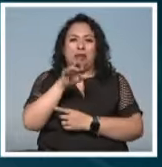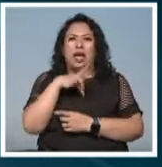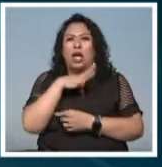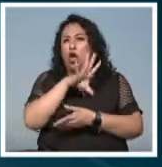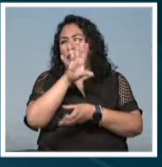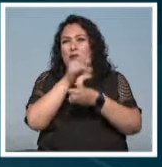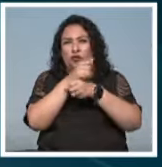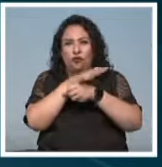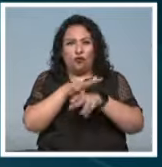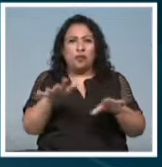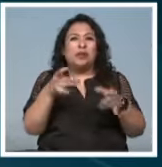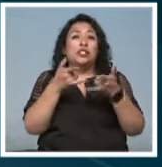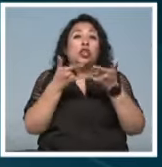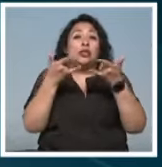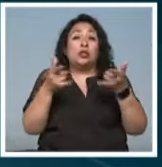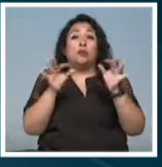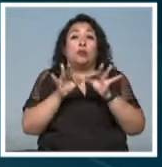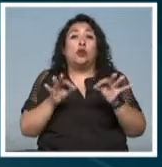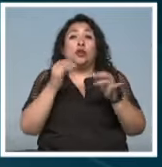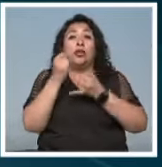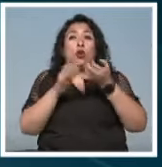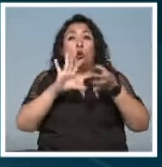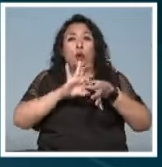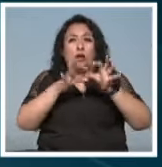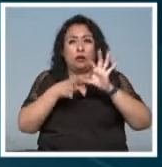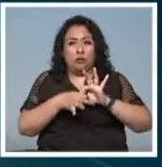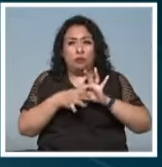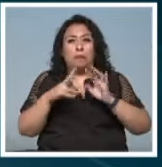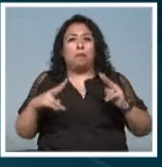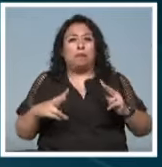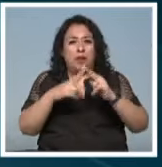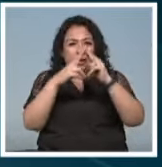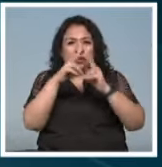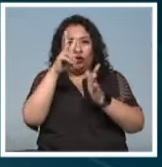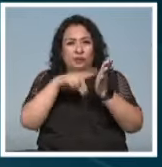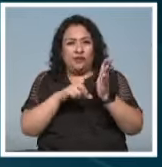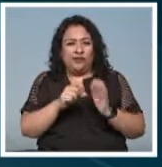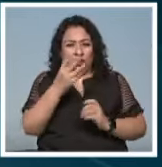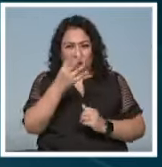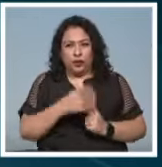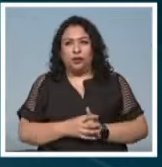todos los pormenores de estos históricos Juegos Olímpicos París 2024.